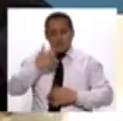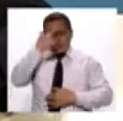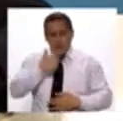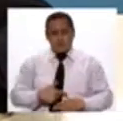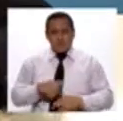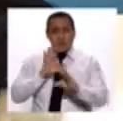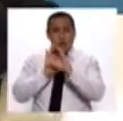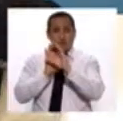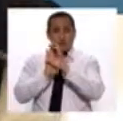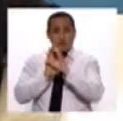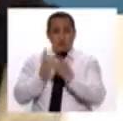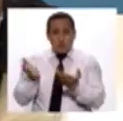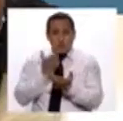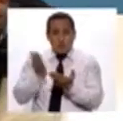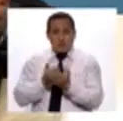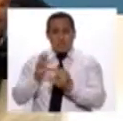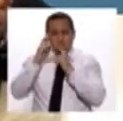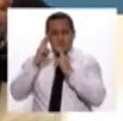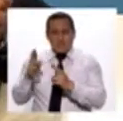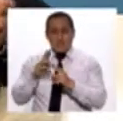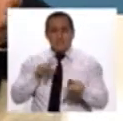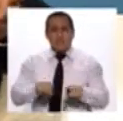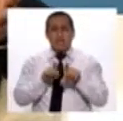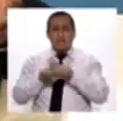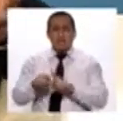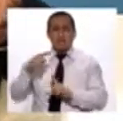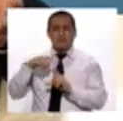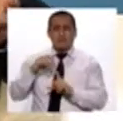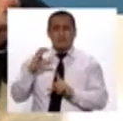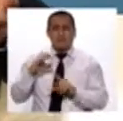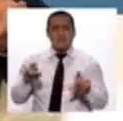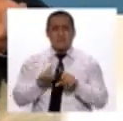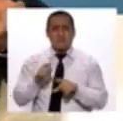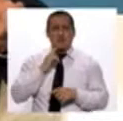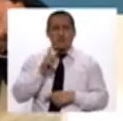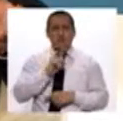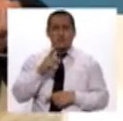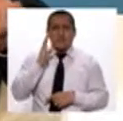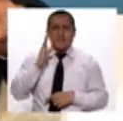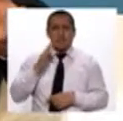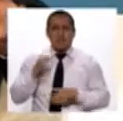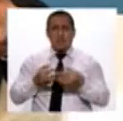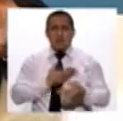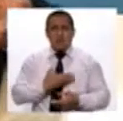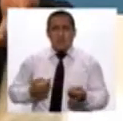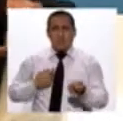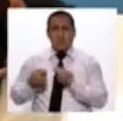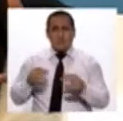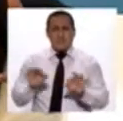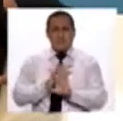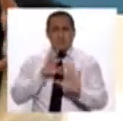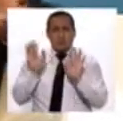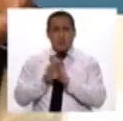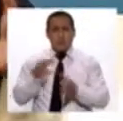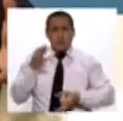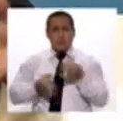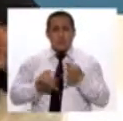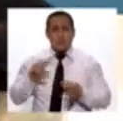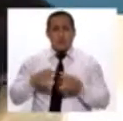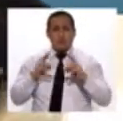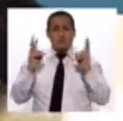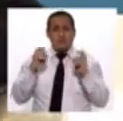fiel con la Constitución. Un tribunal arbitral que no tiene un mandato del Estado, que recibe su mandato de las partes en un litigio para una